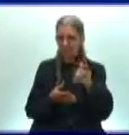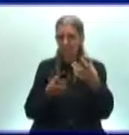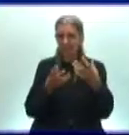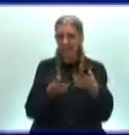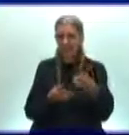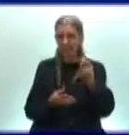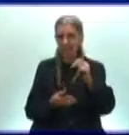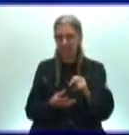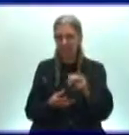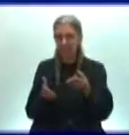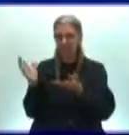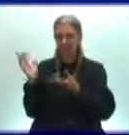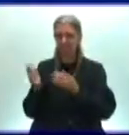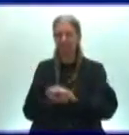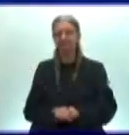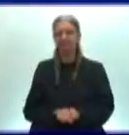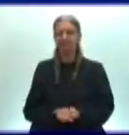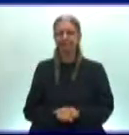nuclear.